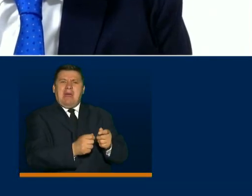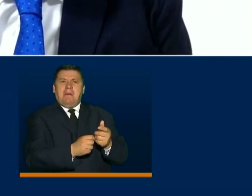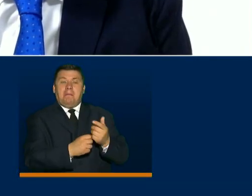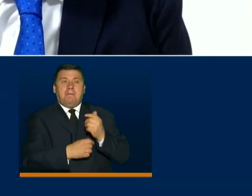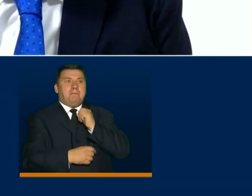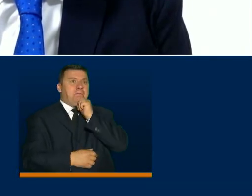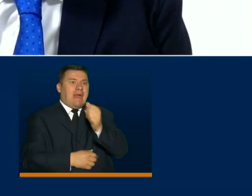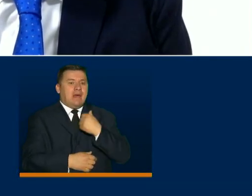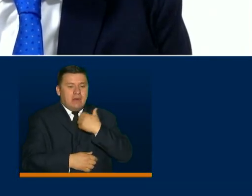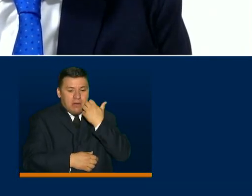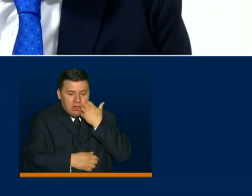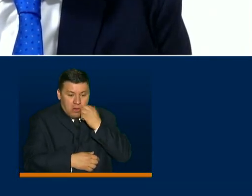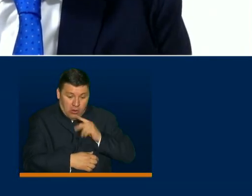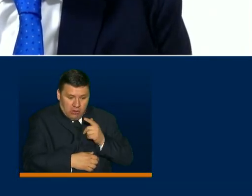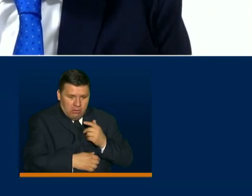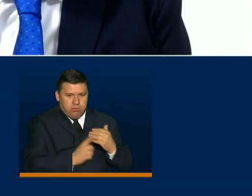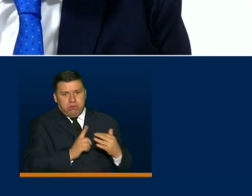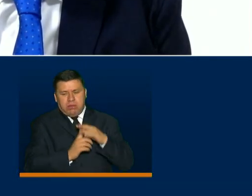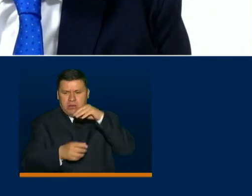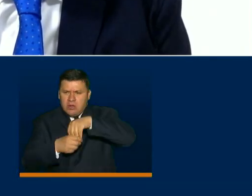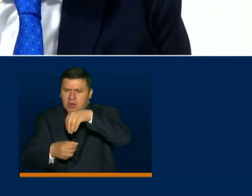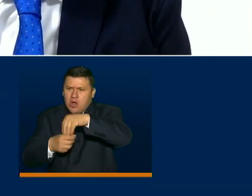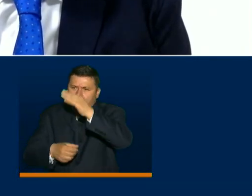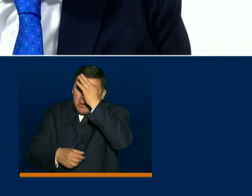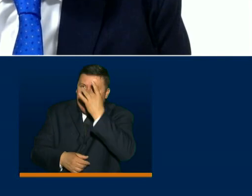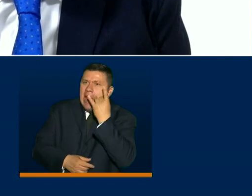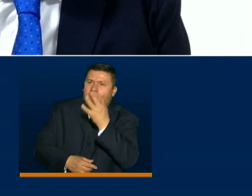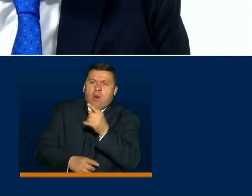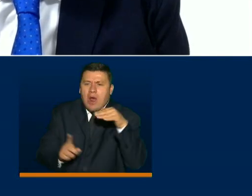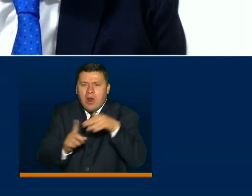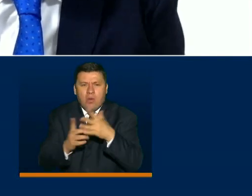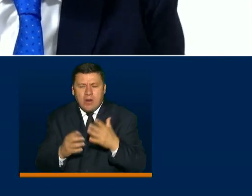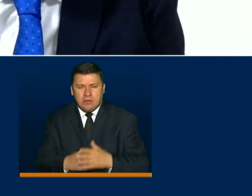cuadros más críticos en las unidades de cuidado intensivo? Lo escuchamos.